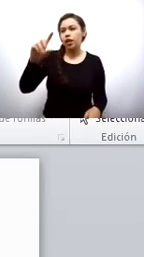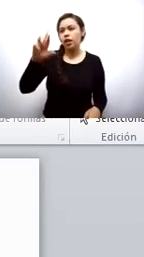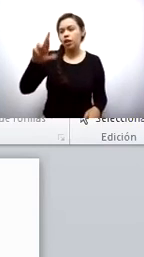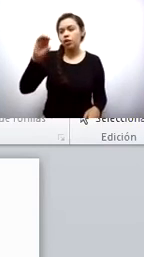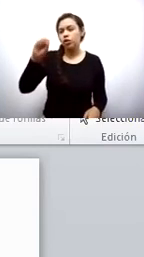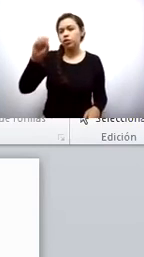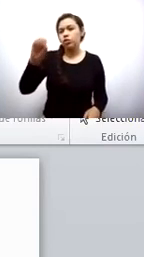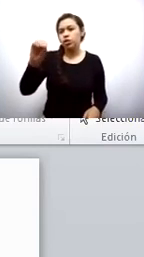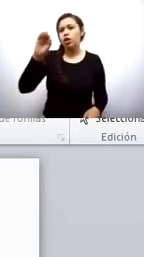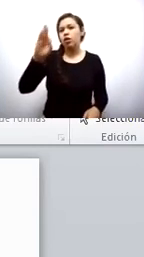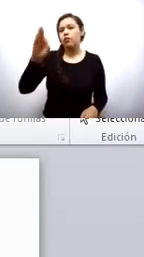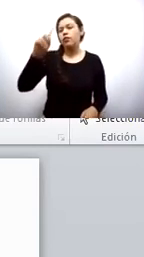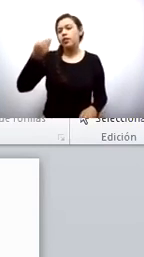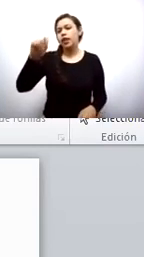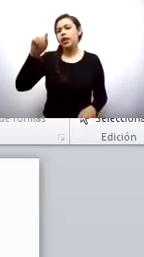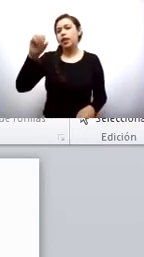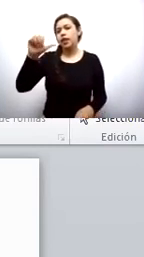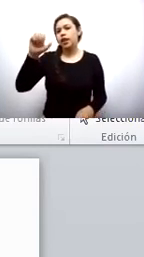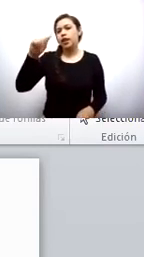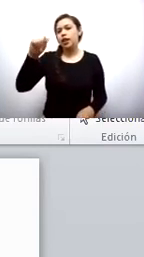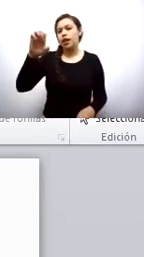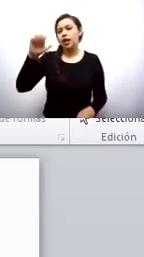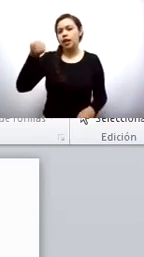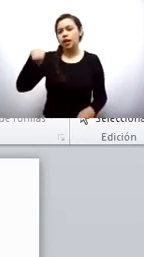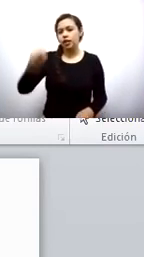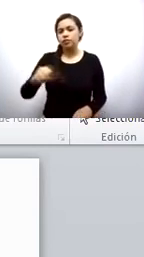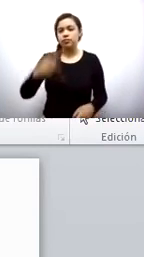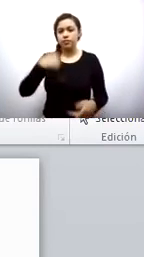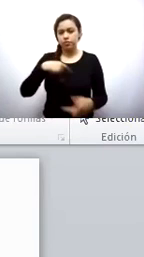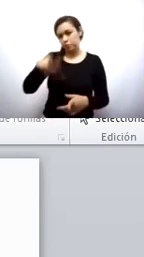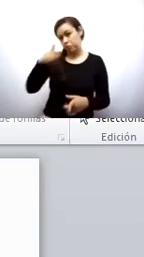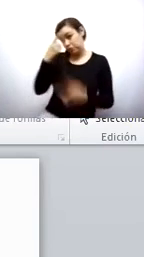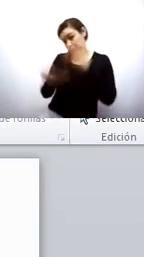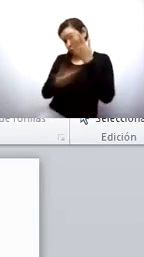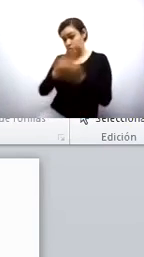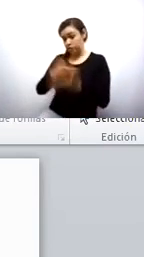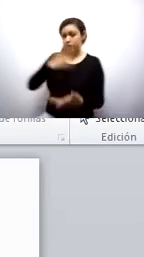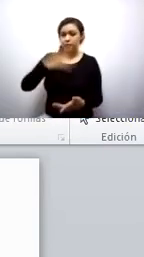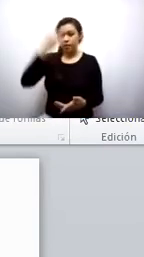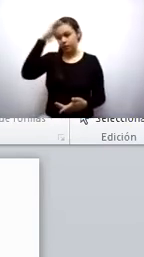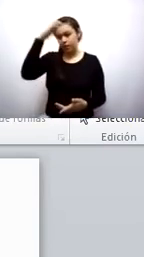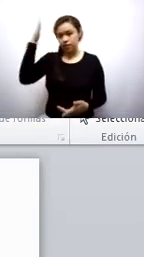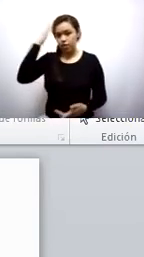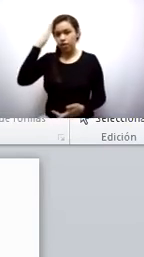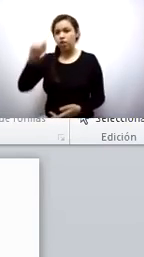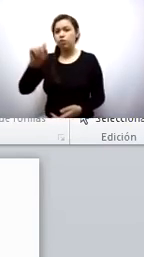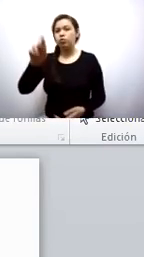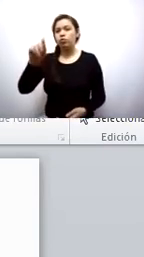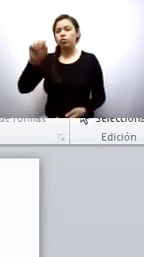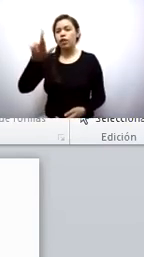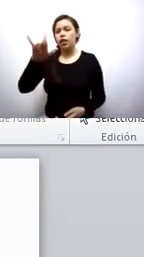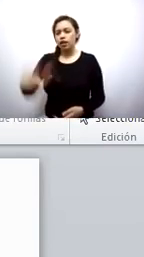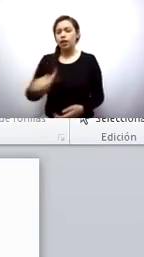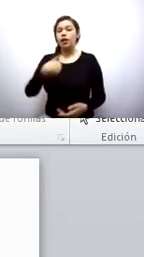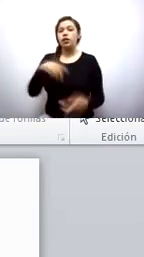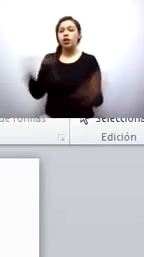Esto te lo planteo justamente desde la experiencia también en tutoría, en la que pues yo te puedo compartir nuestro contacto